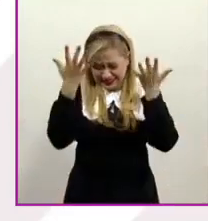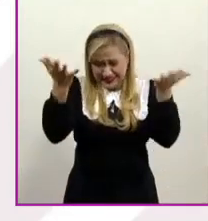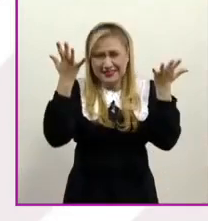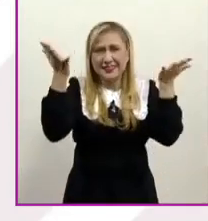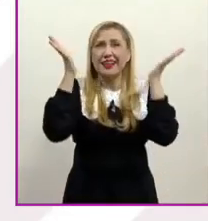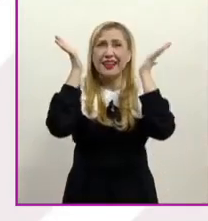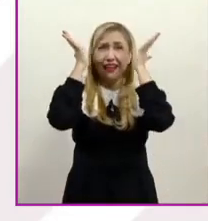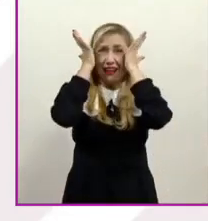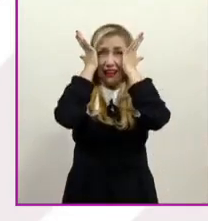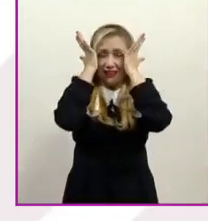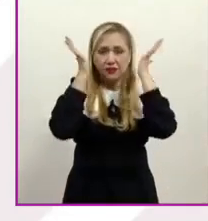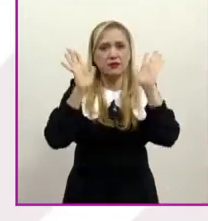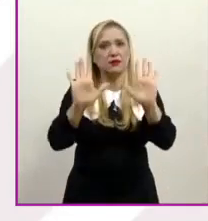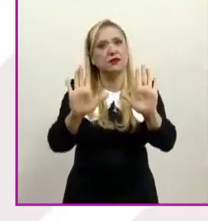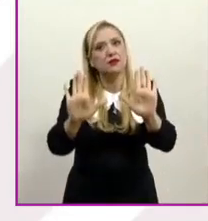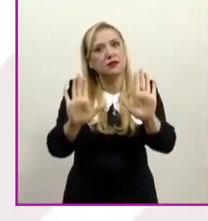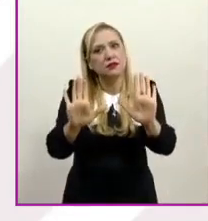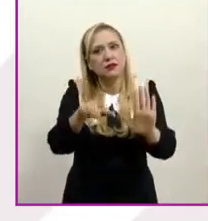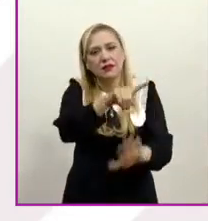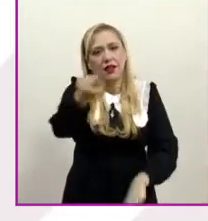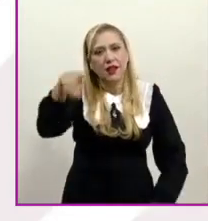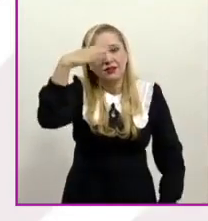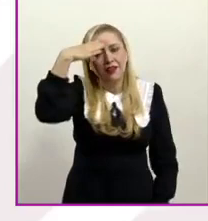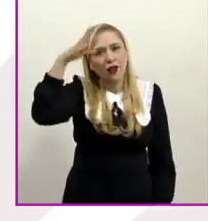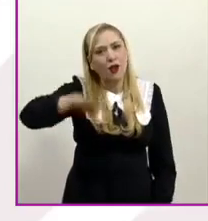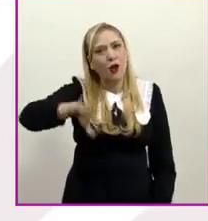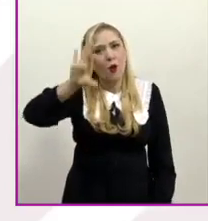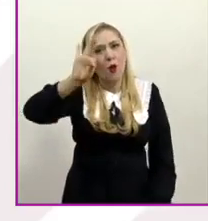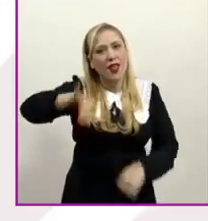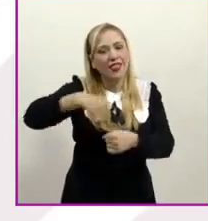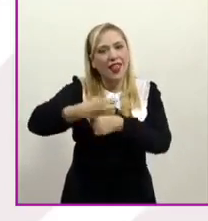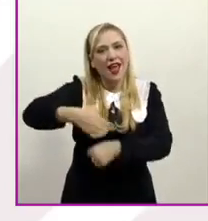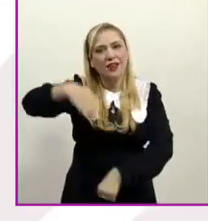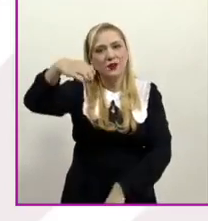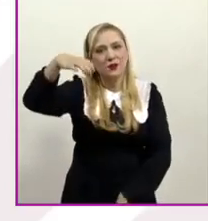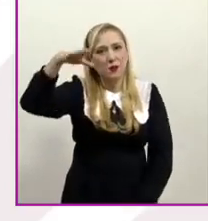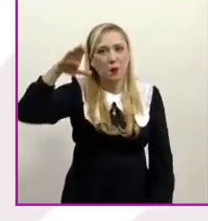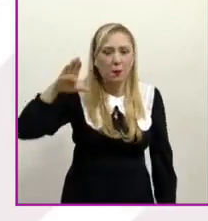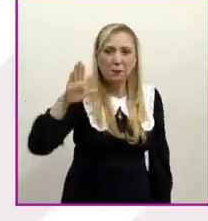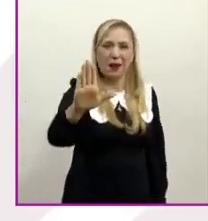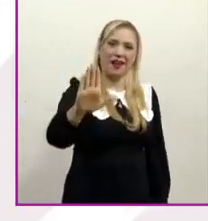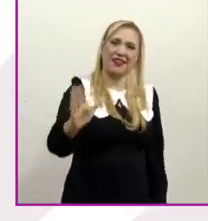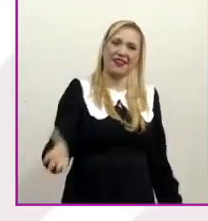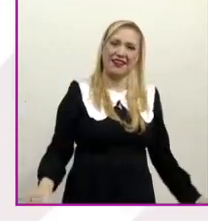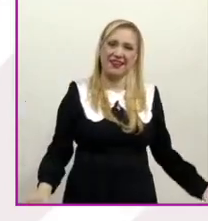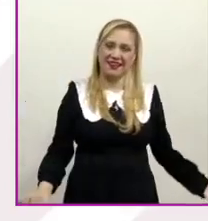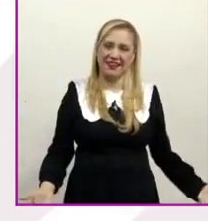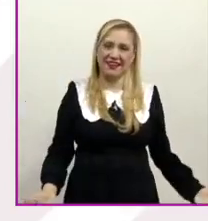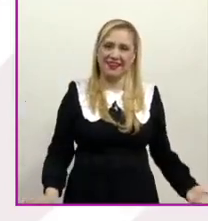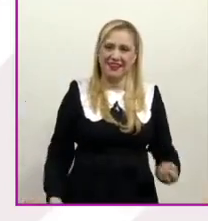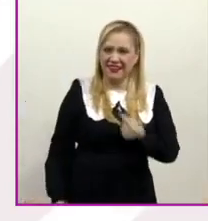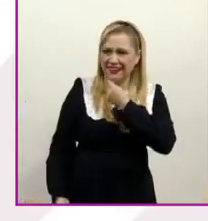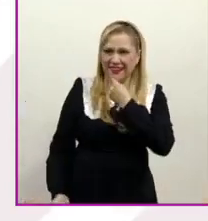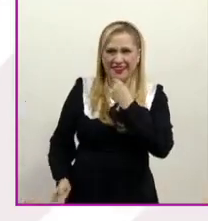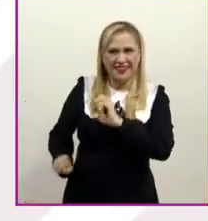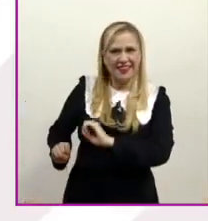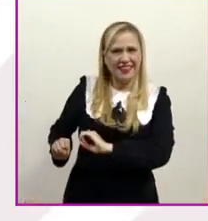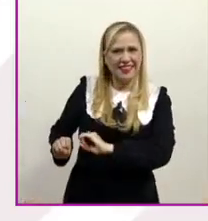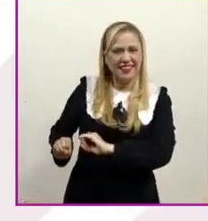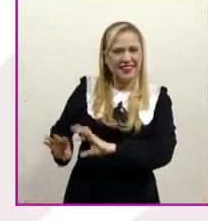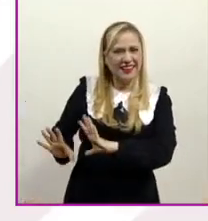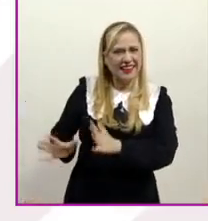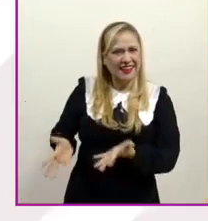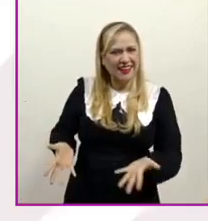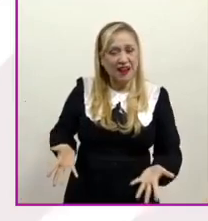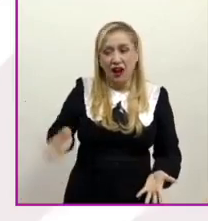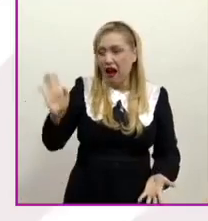así de señores, señoras de 40 años, diciendo como nosotros, ¿no? ¿No? Esta clase de argumentos. Y es